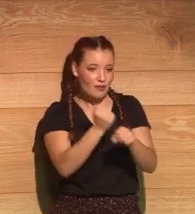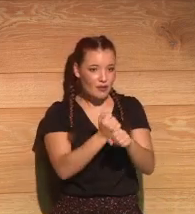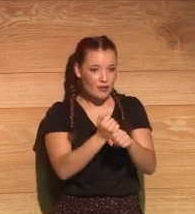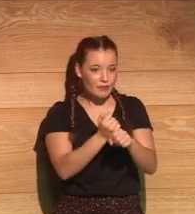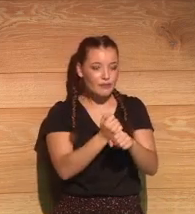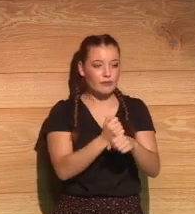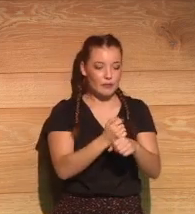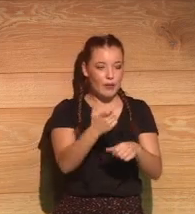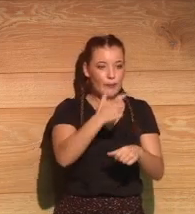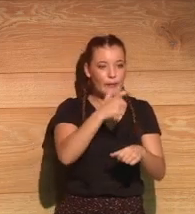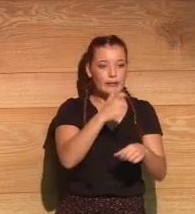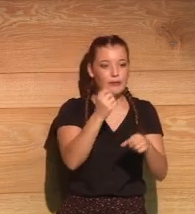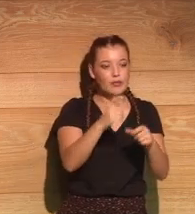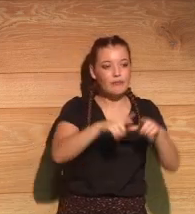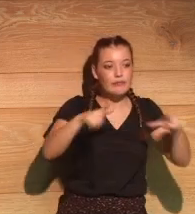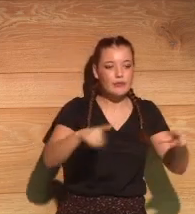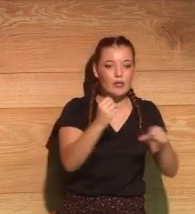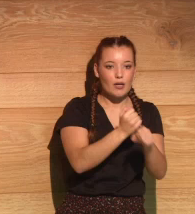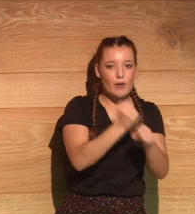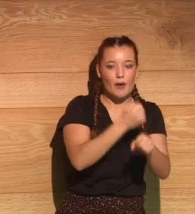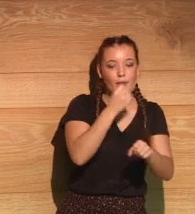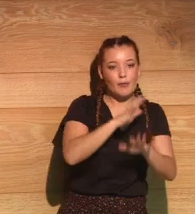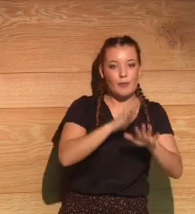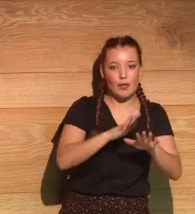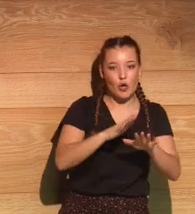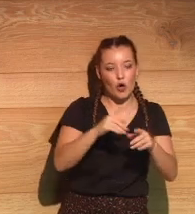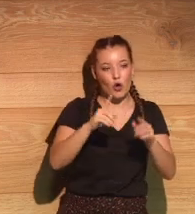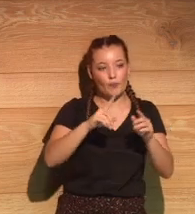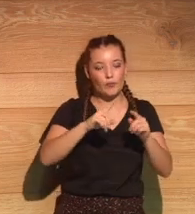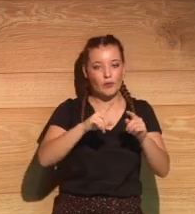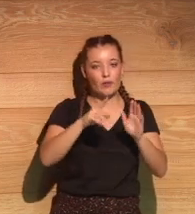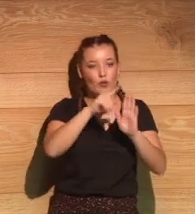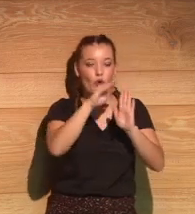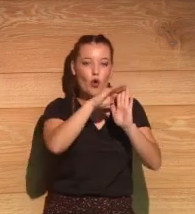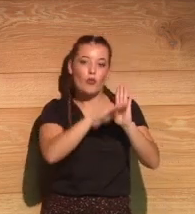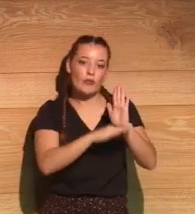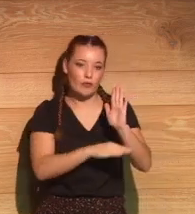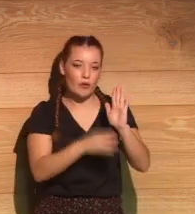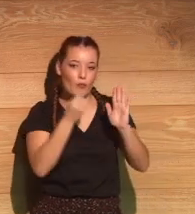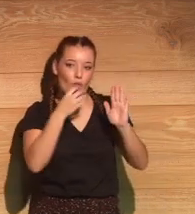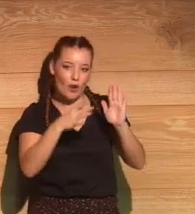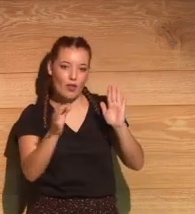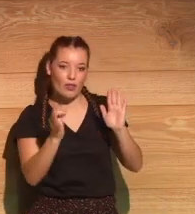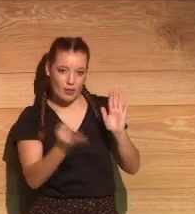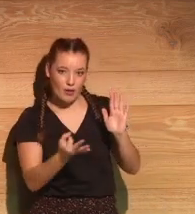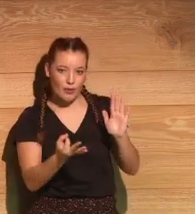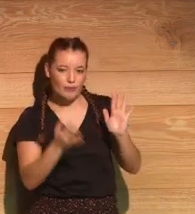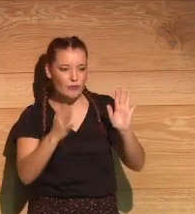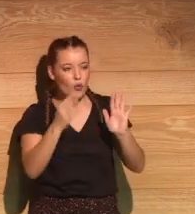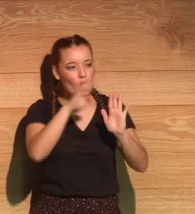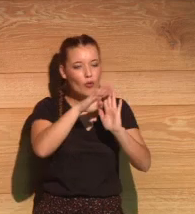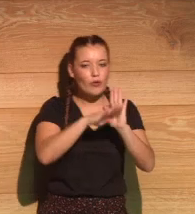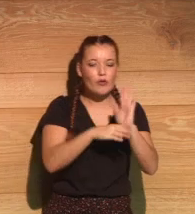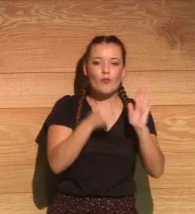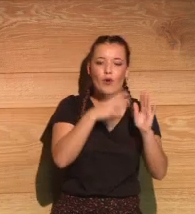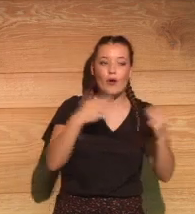en Telepizza si trabajas en unas condiciones dignas, pero ¿qué son unas condiciones dignas? Además, o sea,